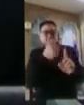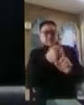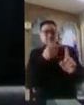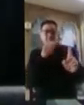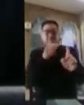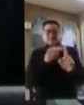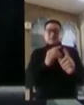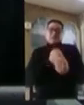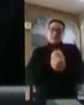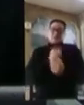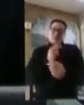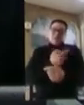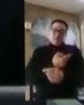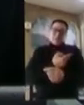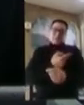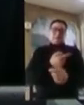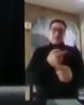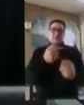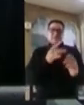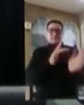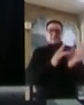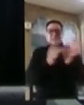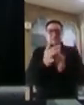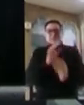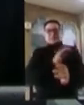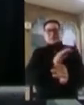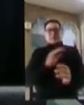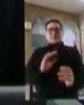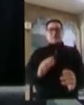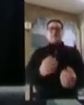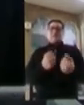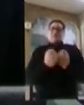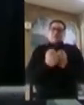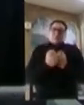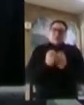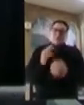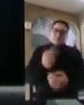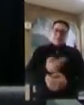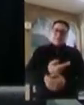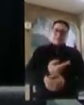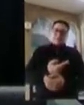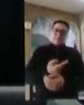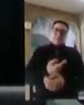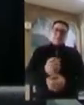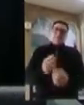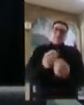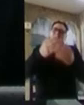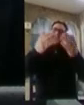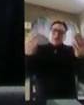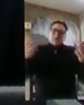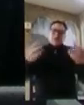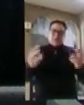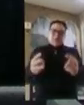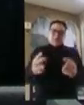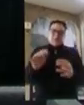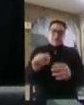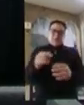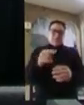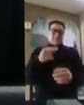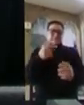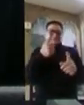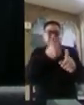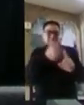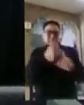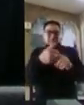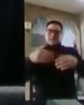pierdas. Te ama tan inmensamente que dio lo mejor de sí. Envió a su Hijo a